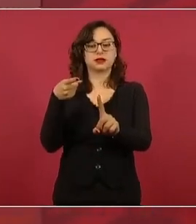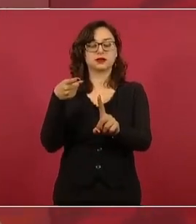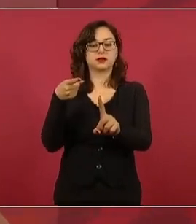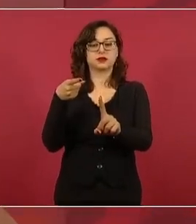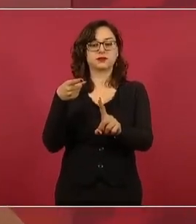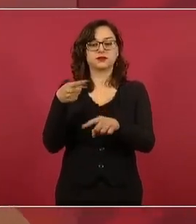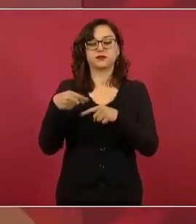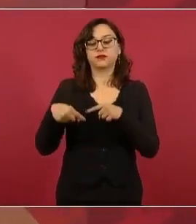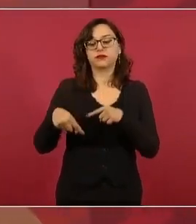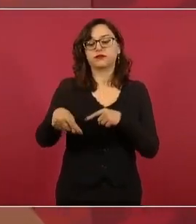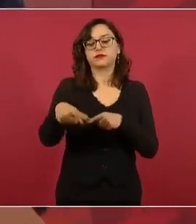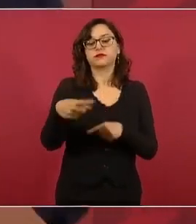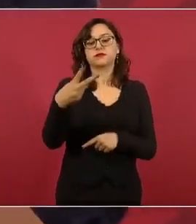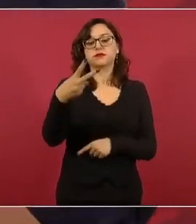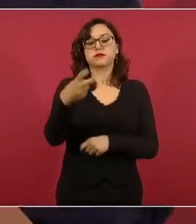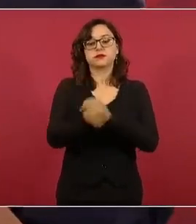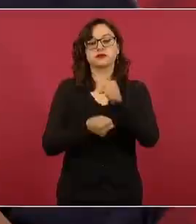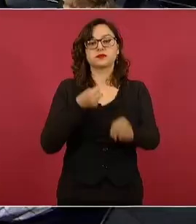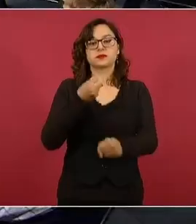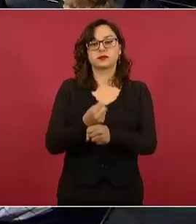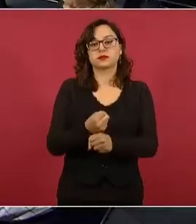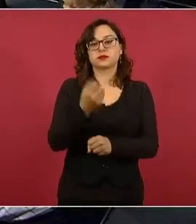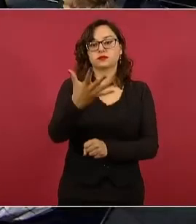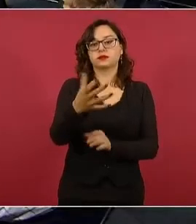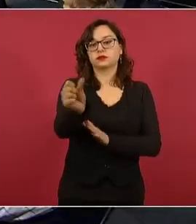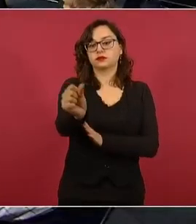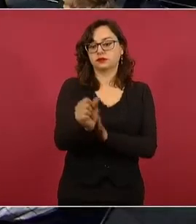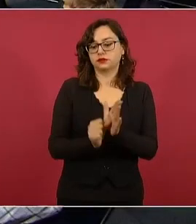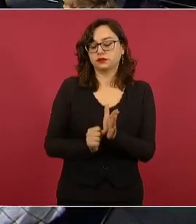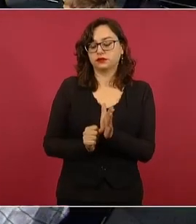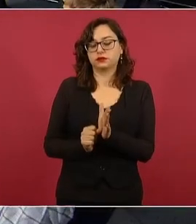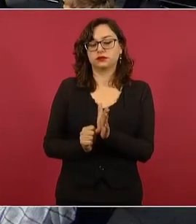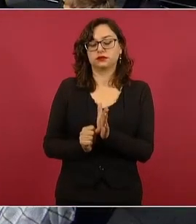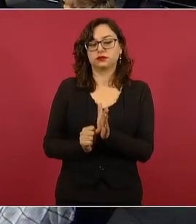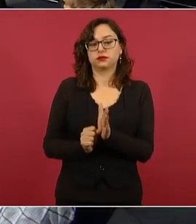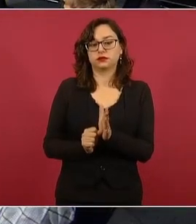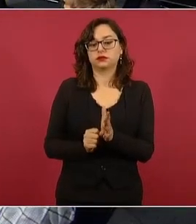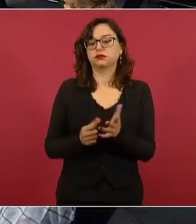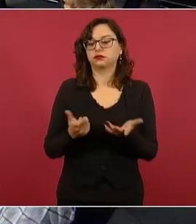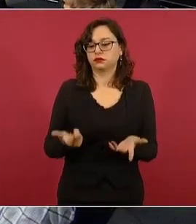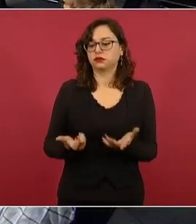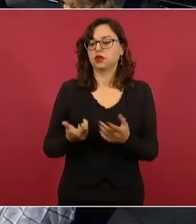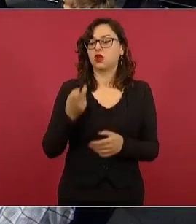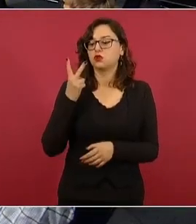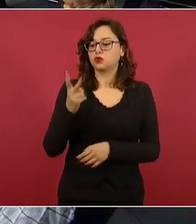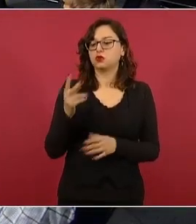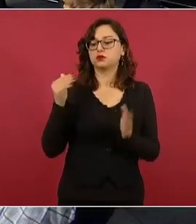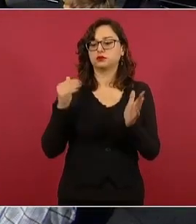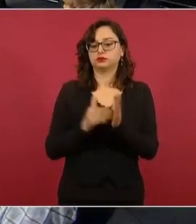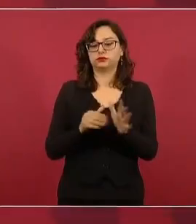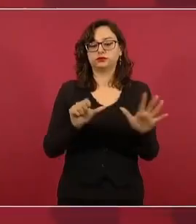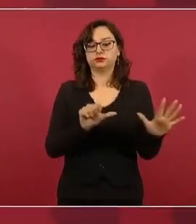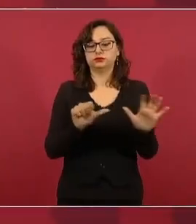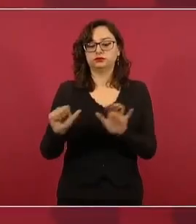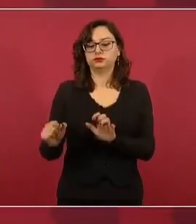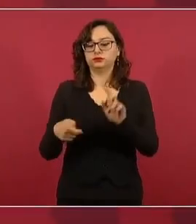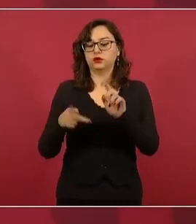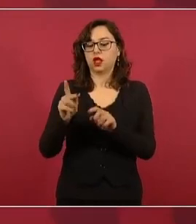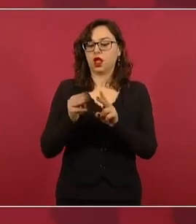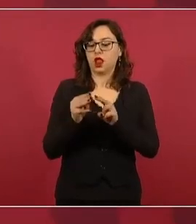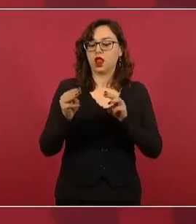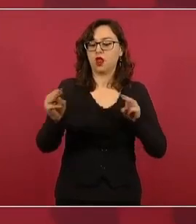que en 2 años, 5 meses tengamos 2.600 kilómetros de vías